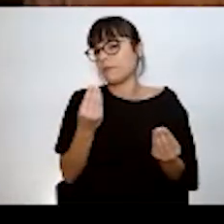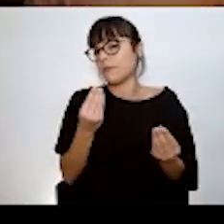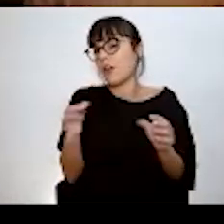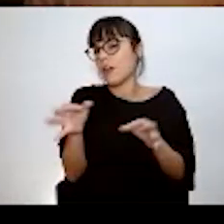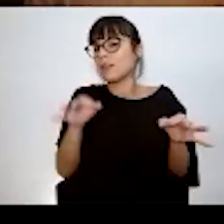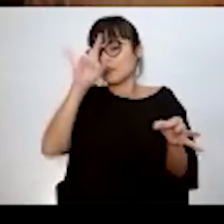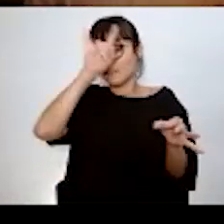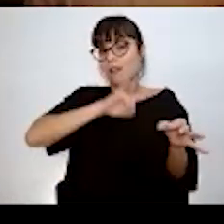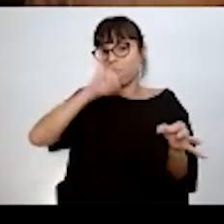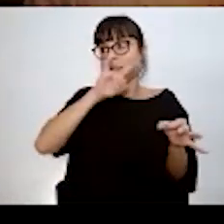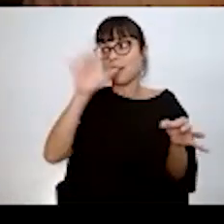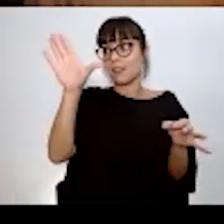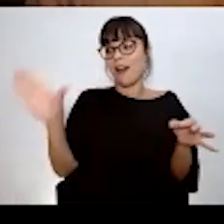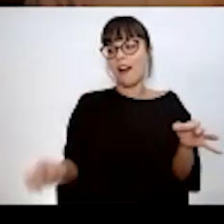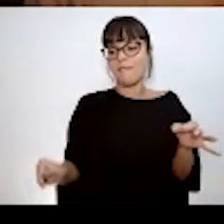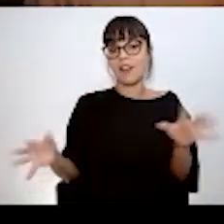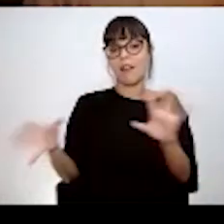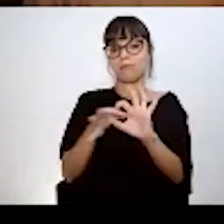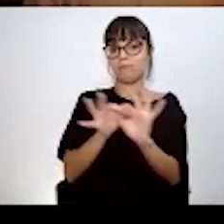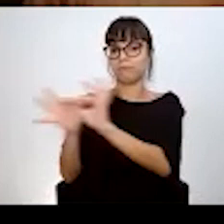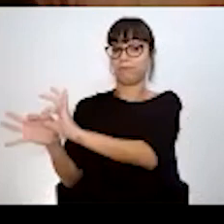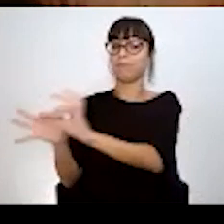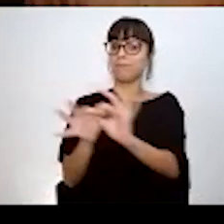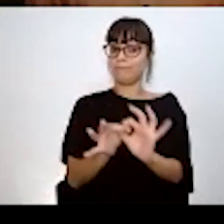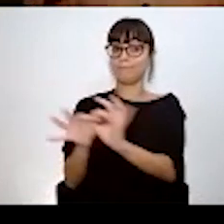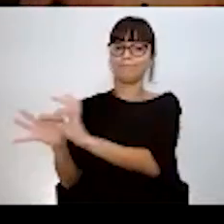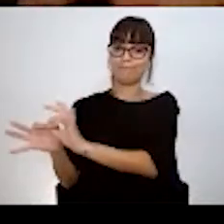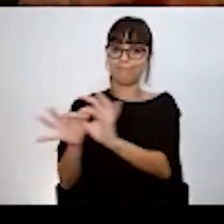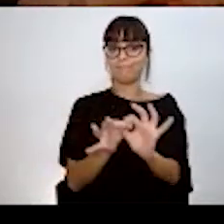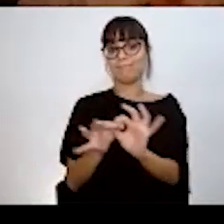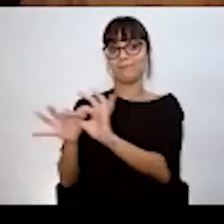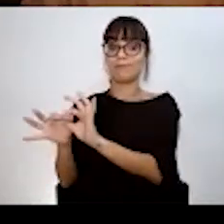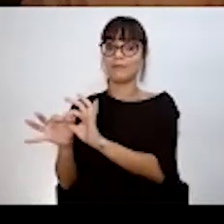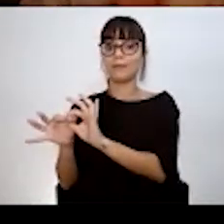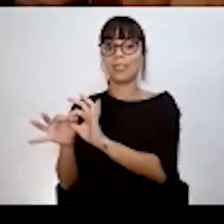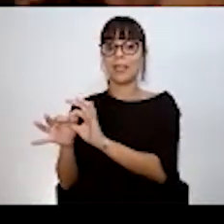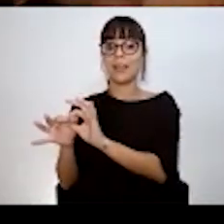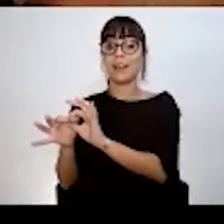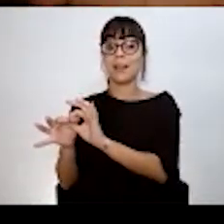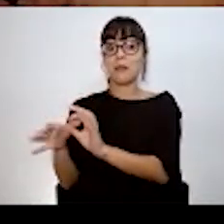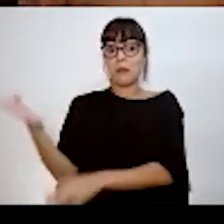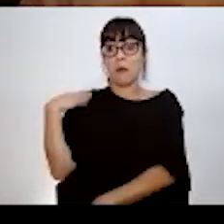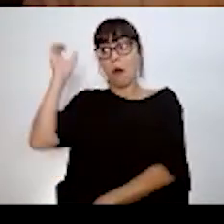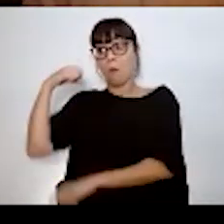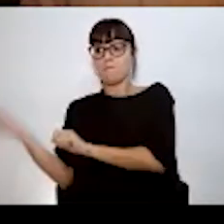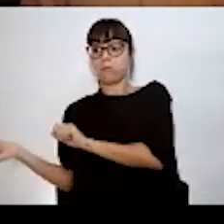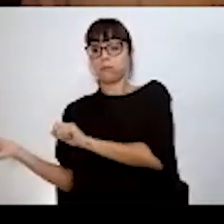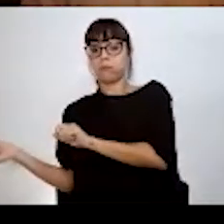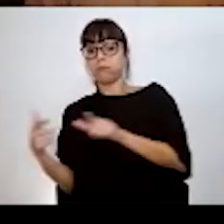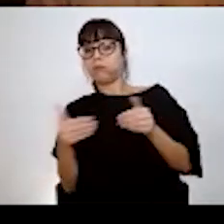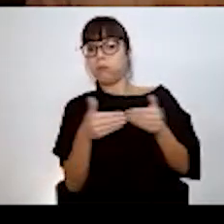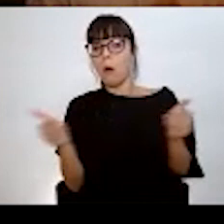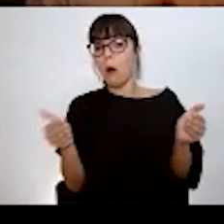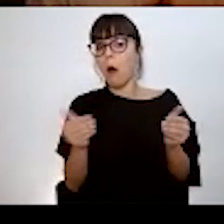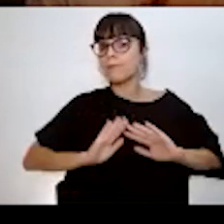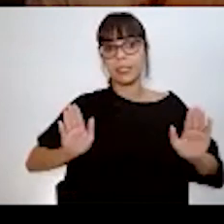con el continente africano van mucho más allá de lo que es el hito del inicial, de la inicial colonización y poblamiento